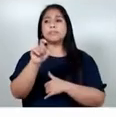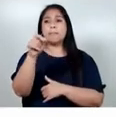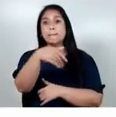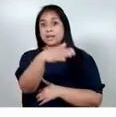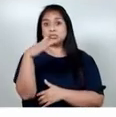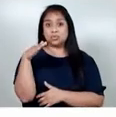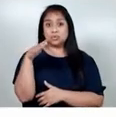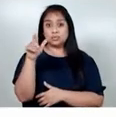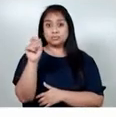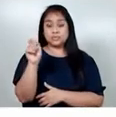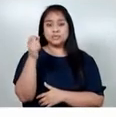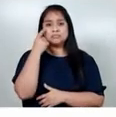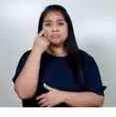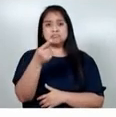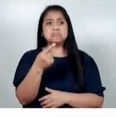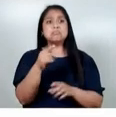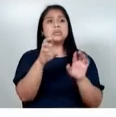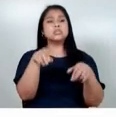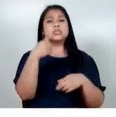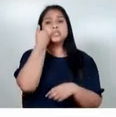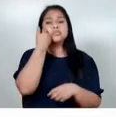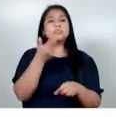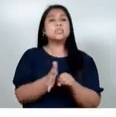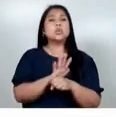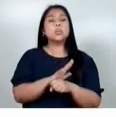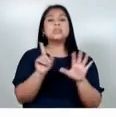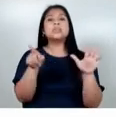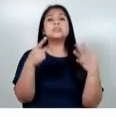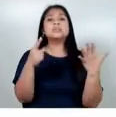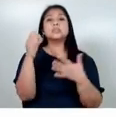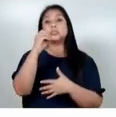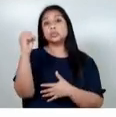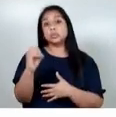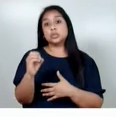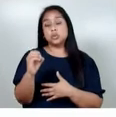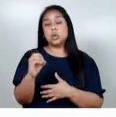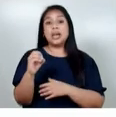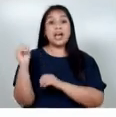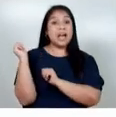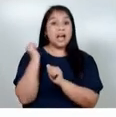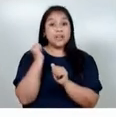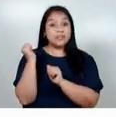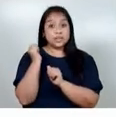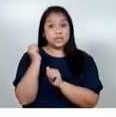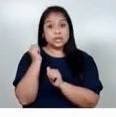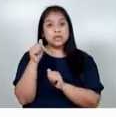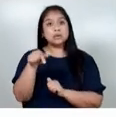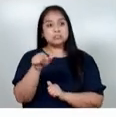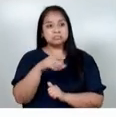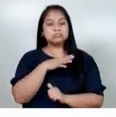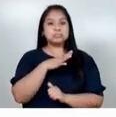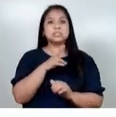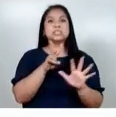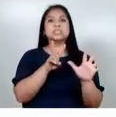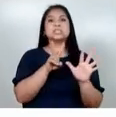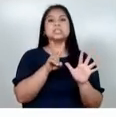mes de marzo se reportó una positividad promedio del 16% y en abril se ha mantenido en